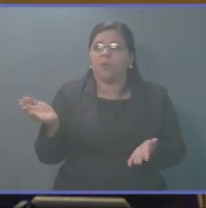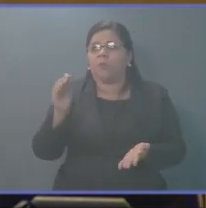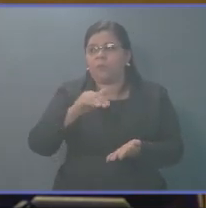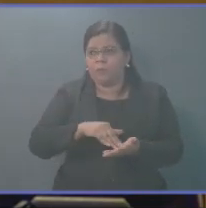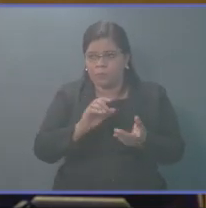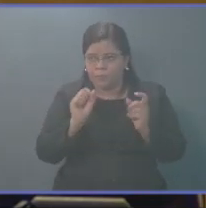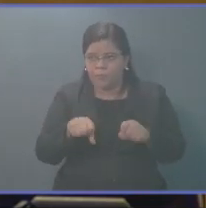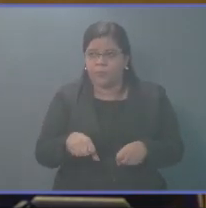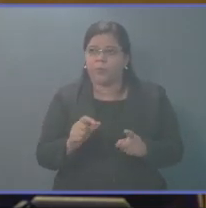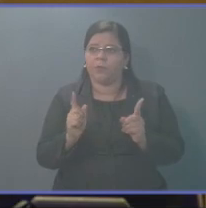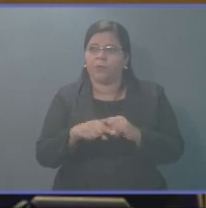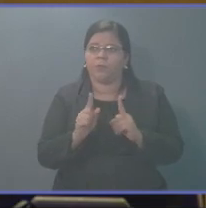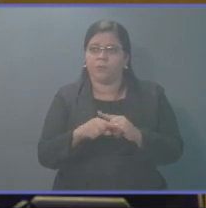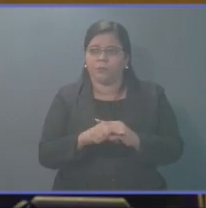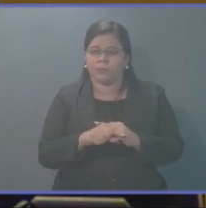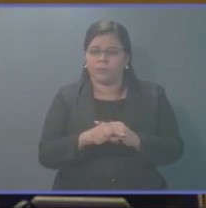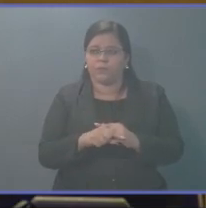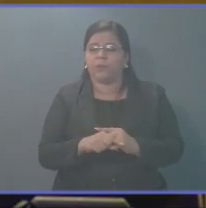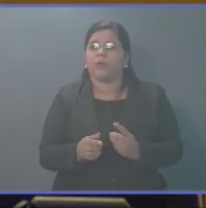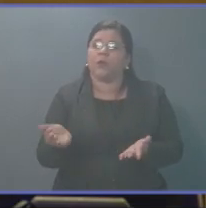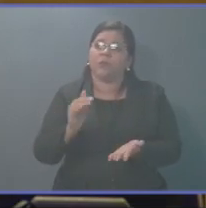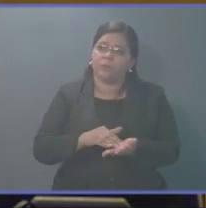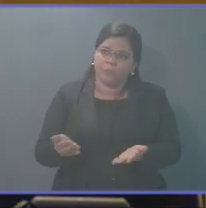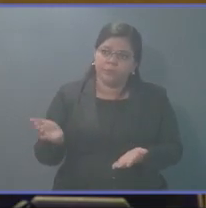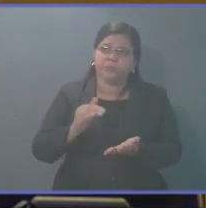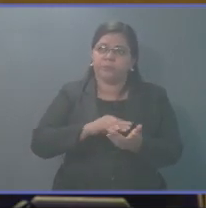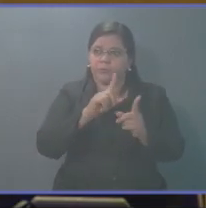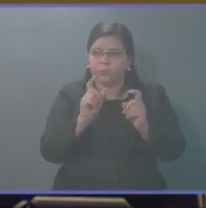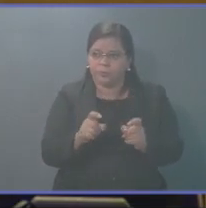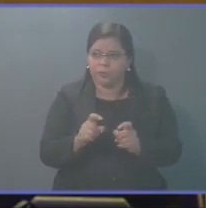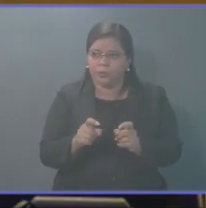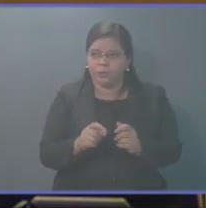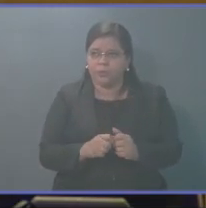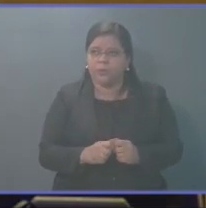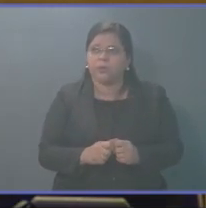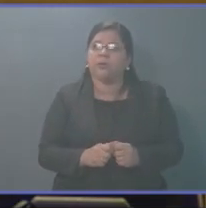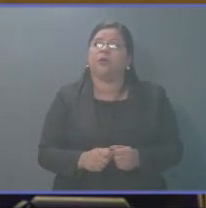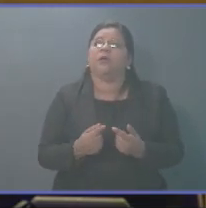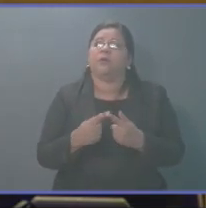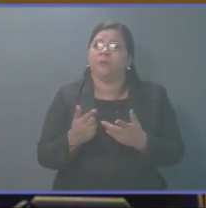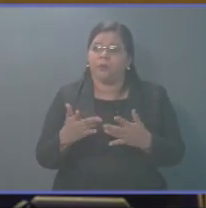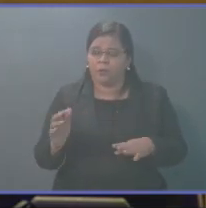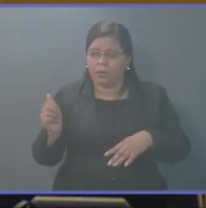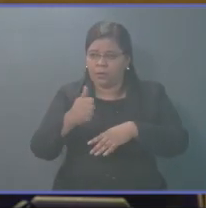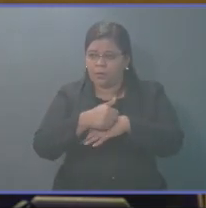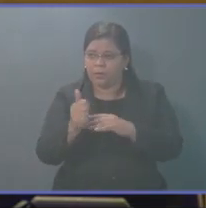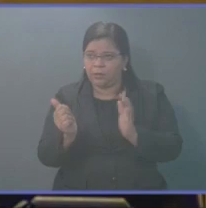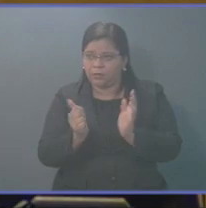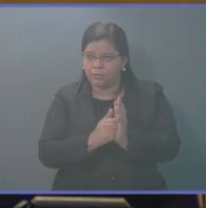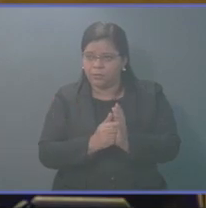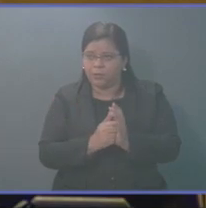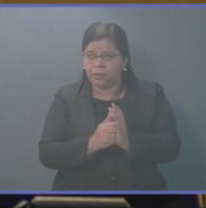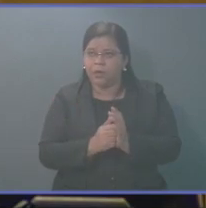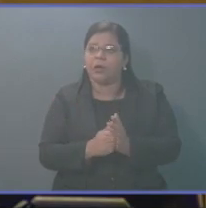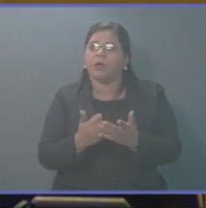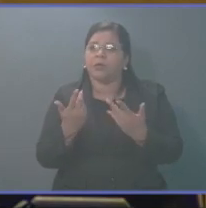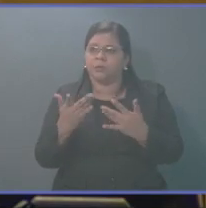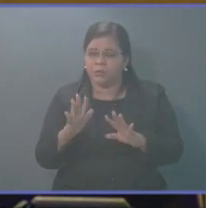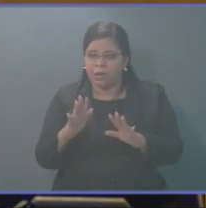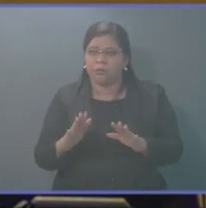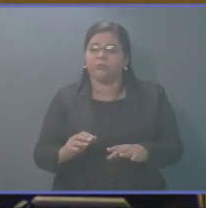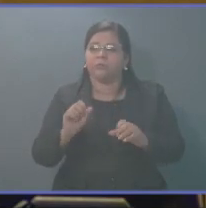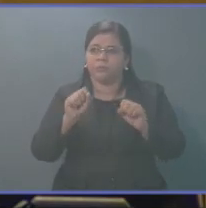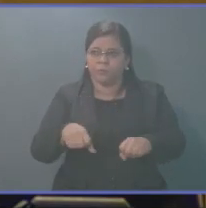reformularse. Aprobada la interpelación por parte de la Asamblea Legislativa, esta acordará y comunicará